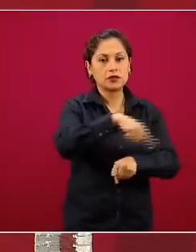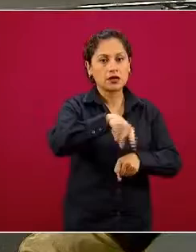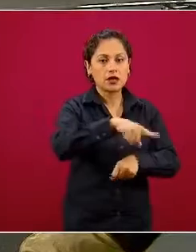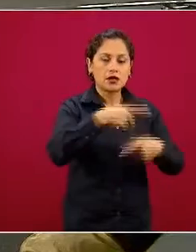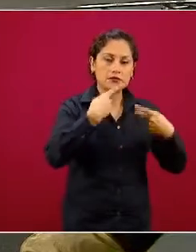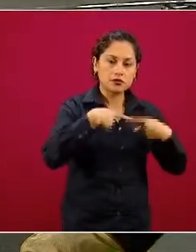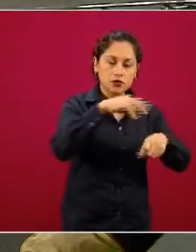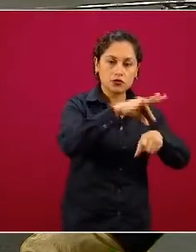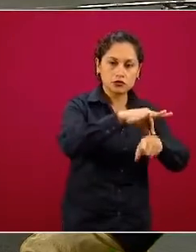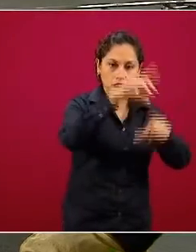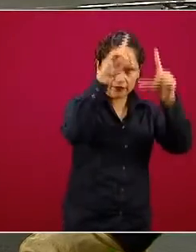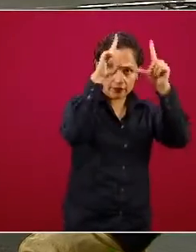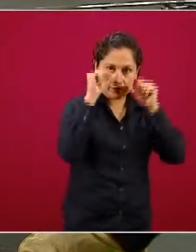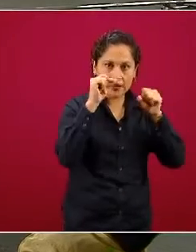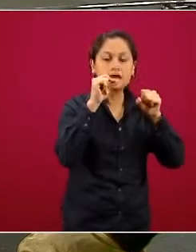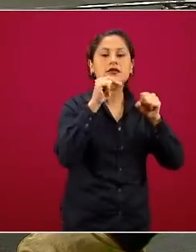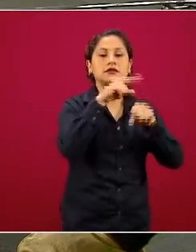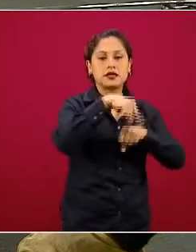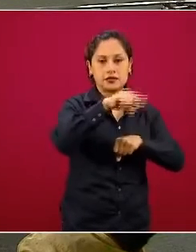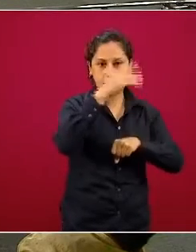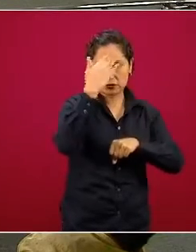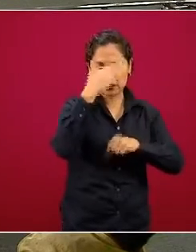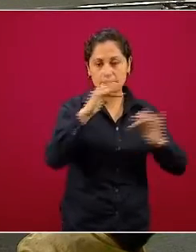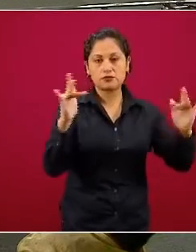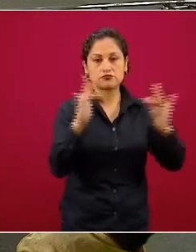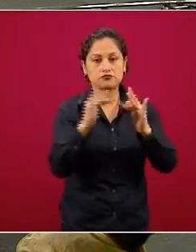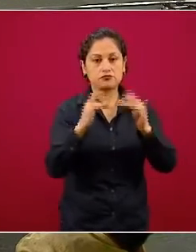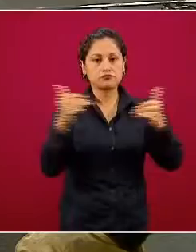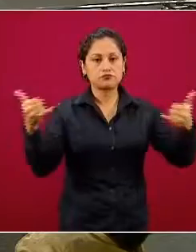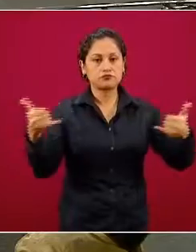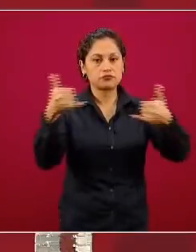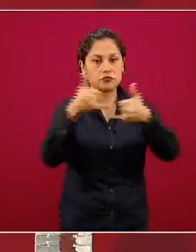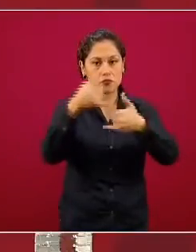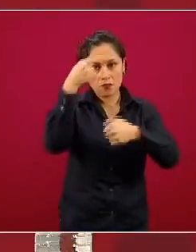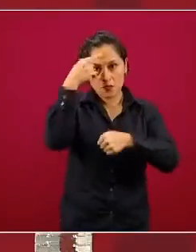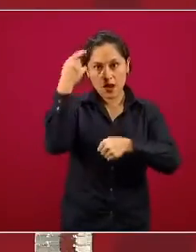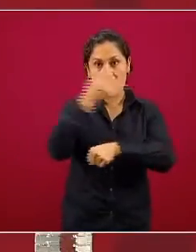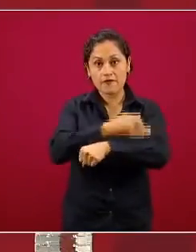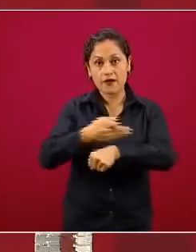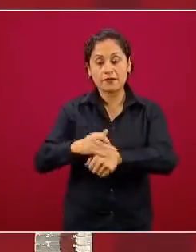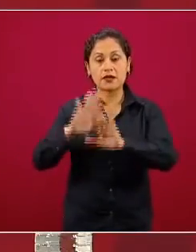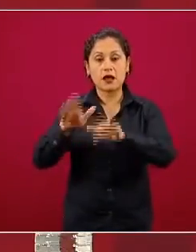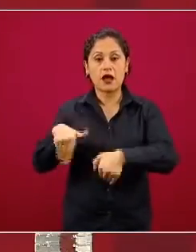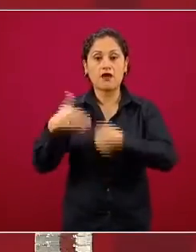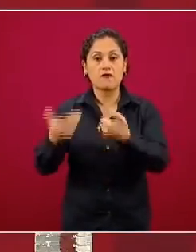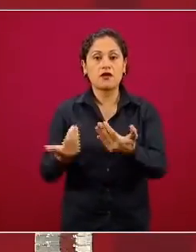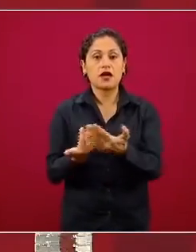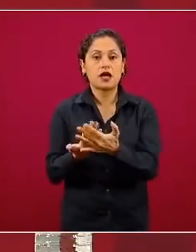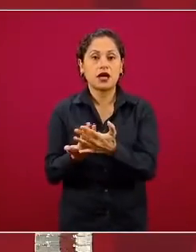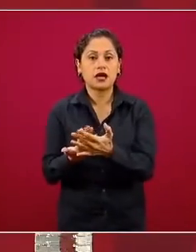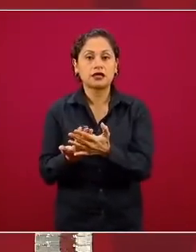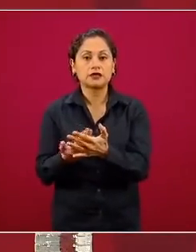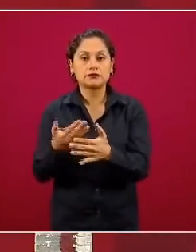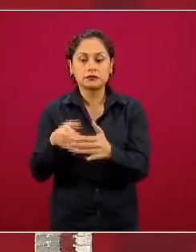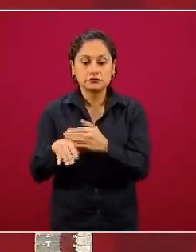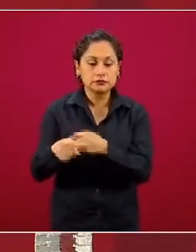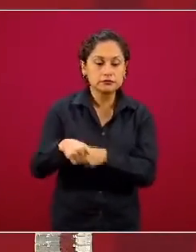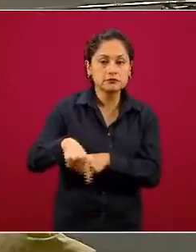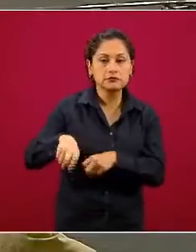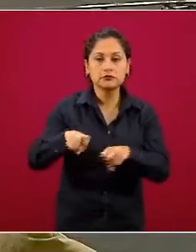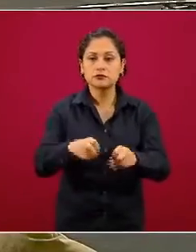están trabajando en esta dinámica para poder atender a los familiares que tienen personas en hospitales de la ciudad.